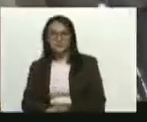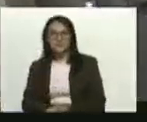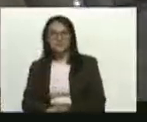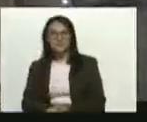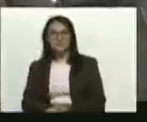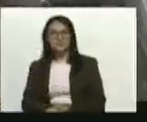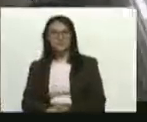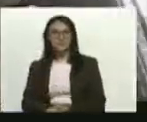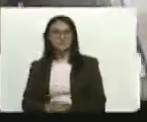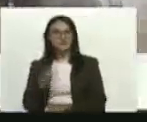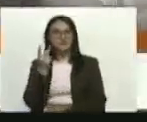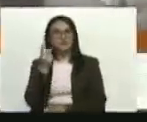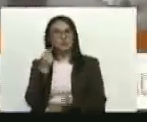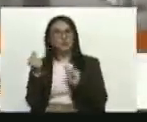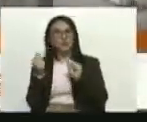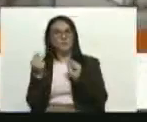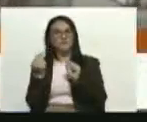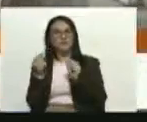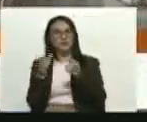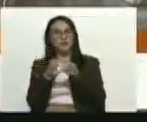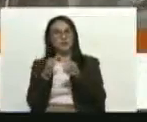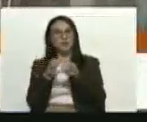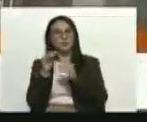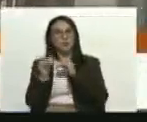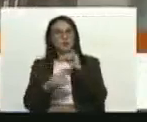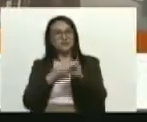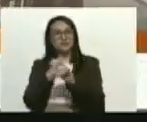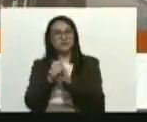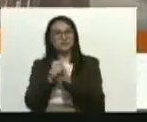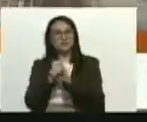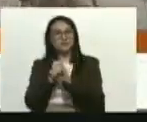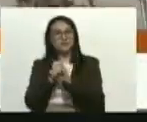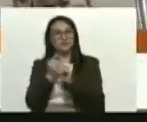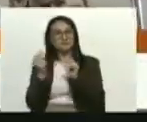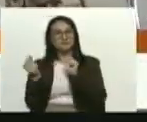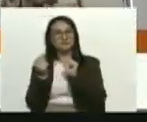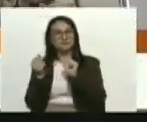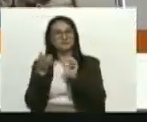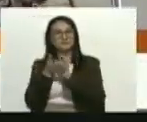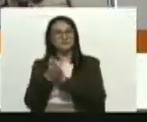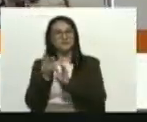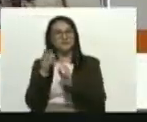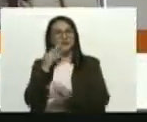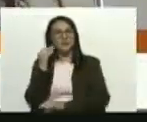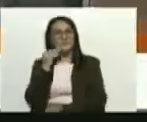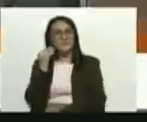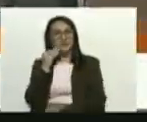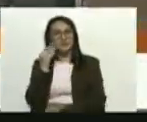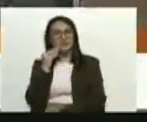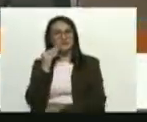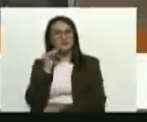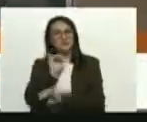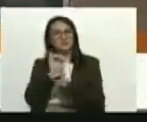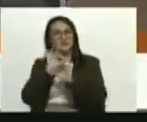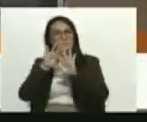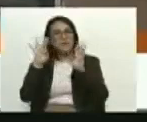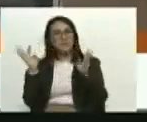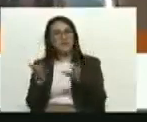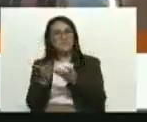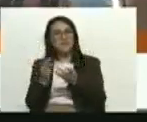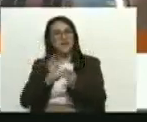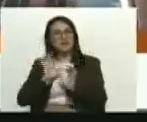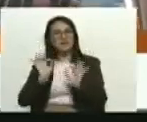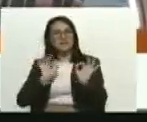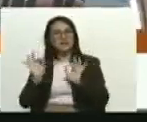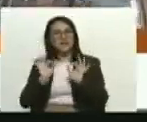Este es el segundo conversatorio con los grupos internacionales para debatir sobre las experiencias post-pandemia del teatro.